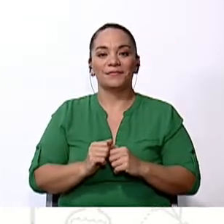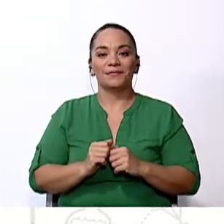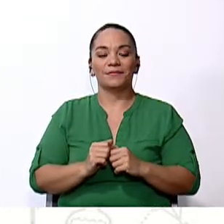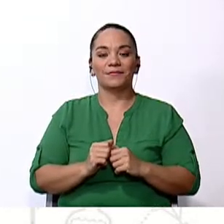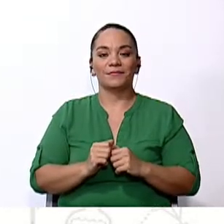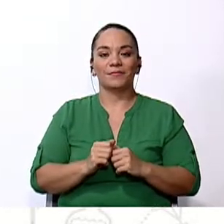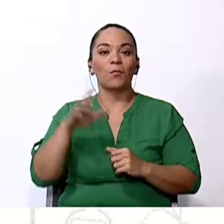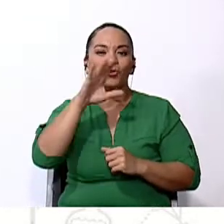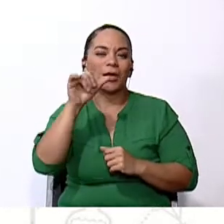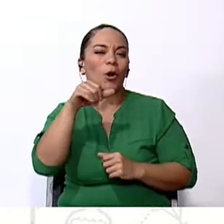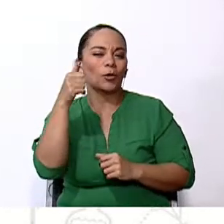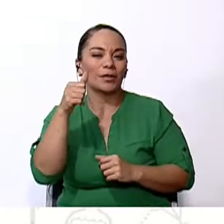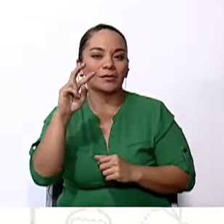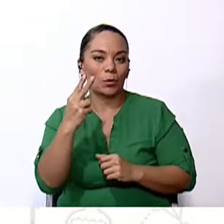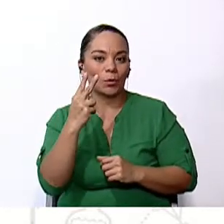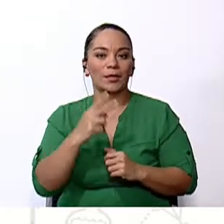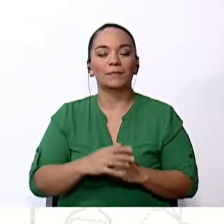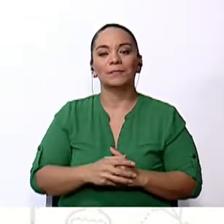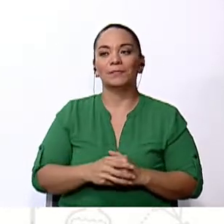Vamos a ver la segunda.